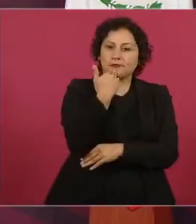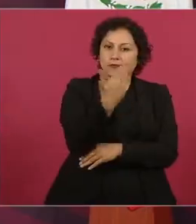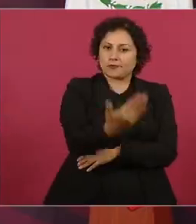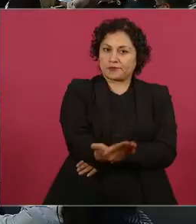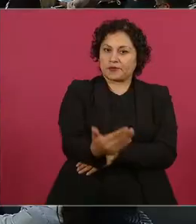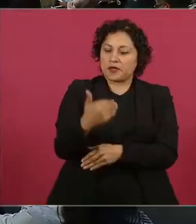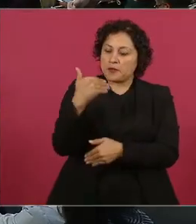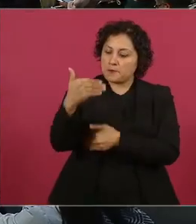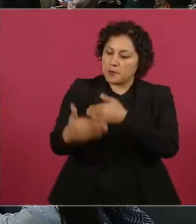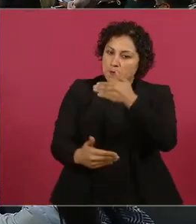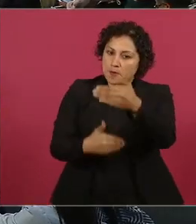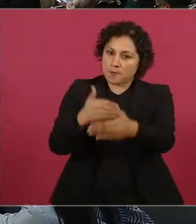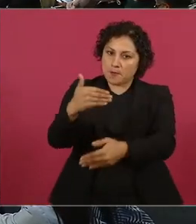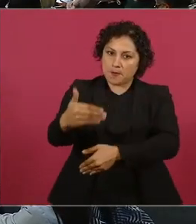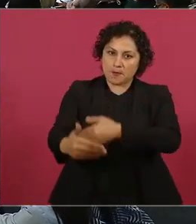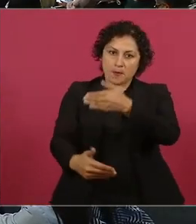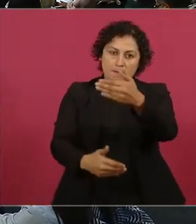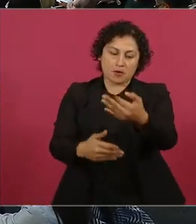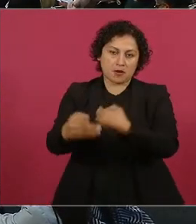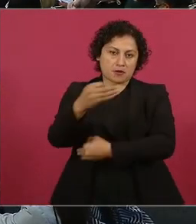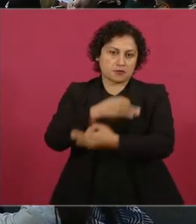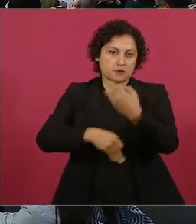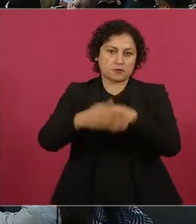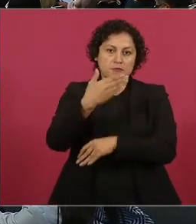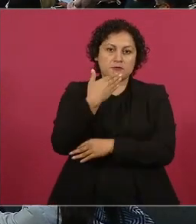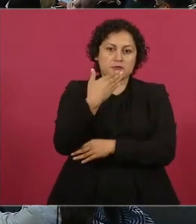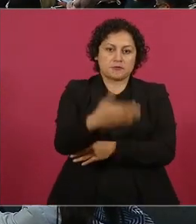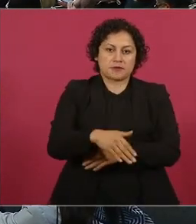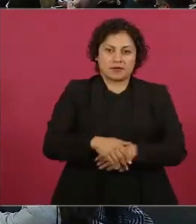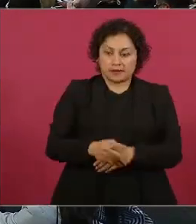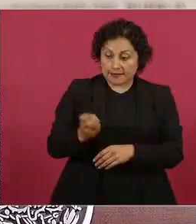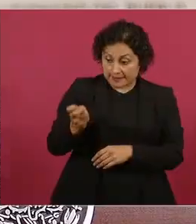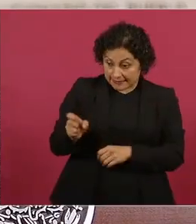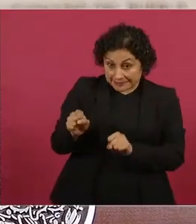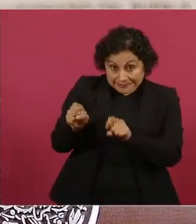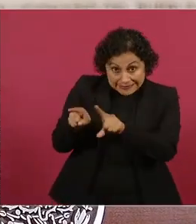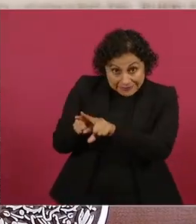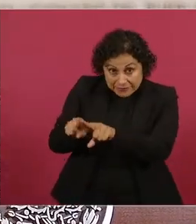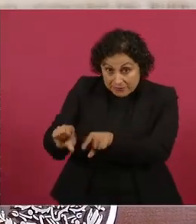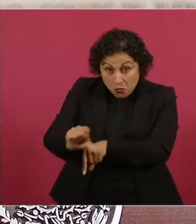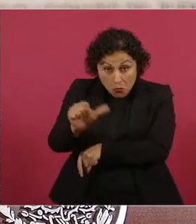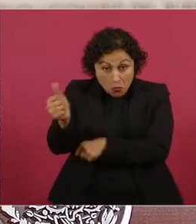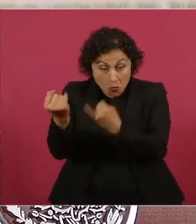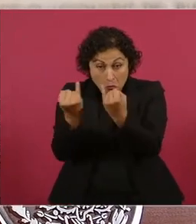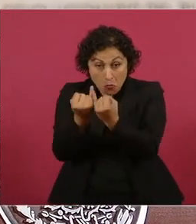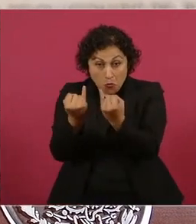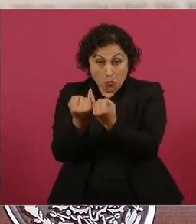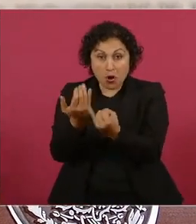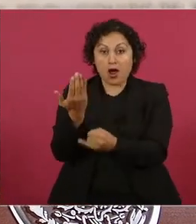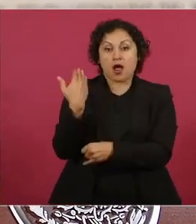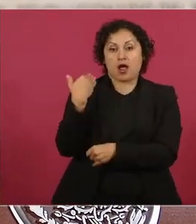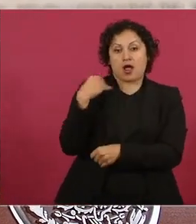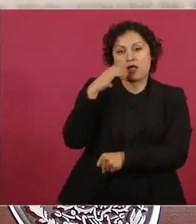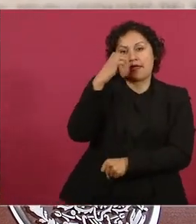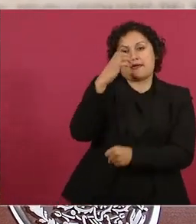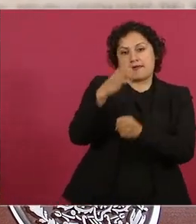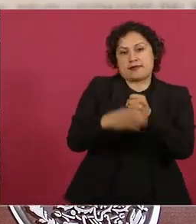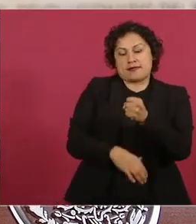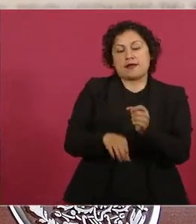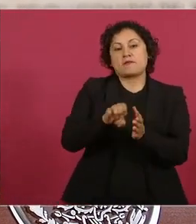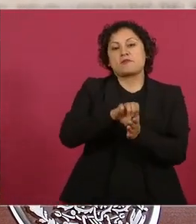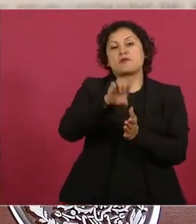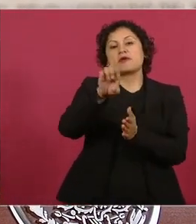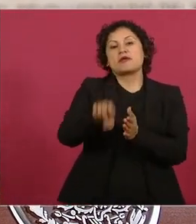todo ha ido marchando. Acabamos de terminar un puente así, también en el camino de